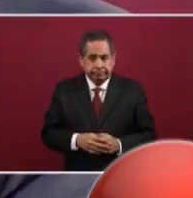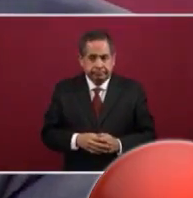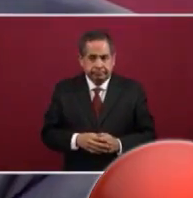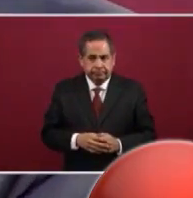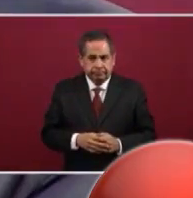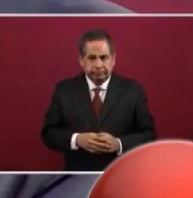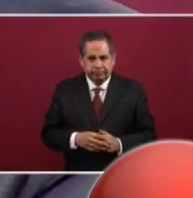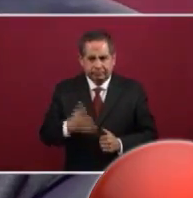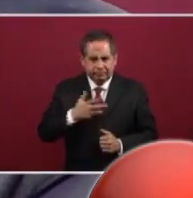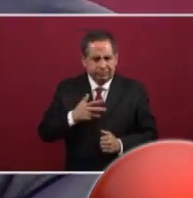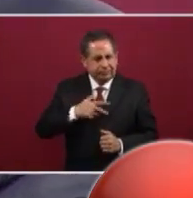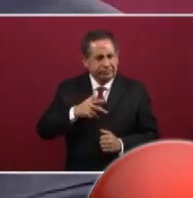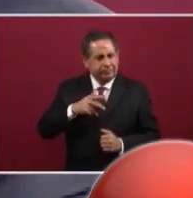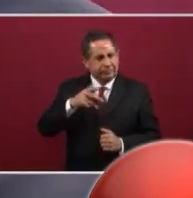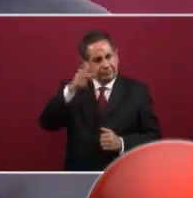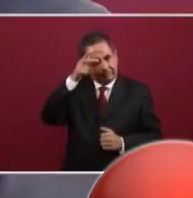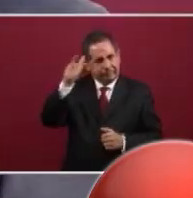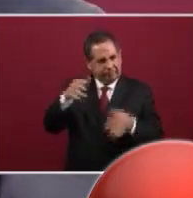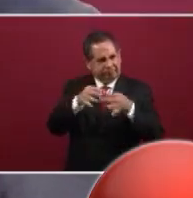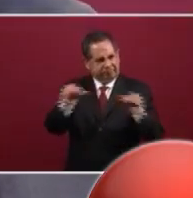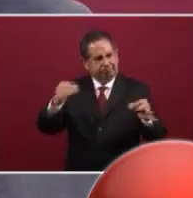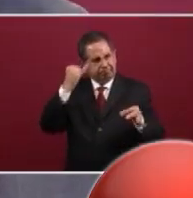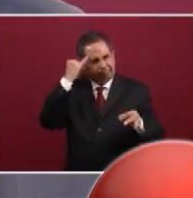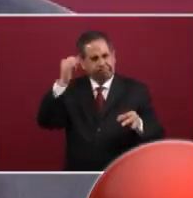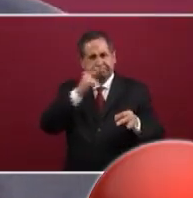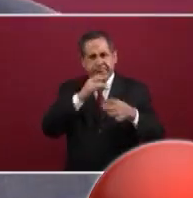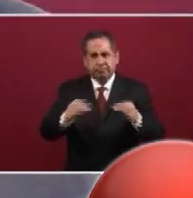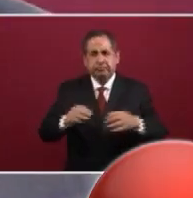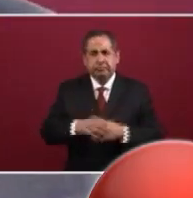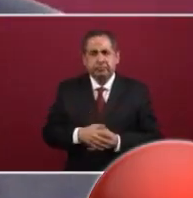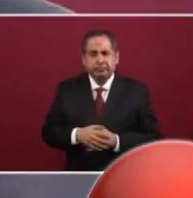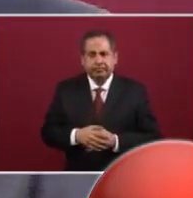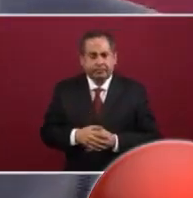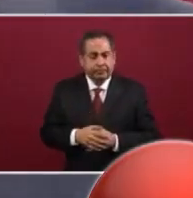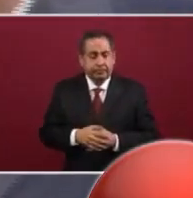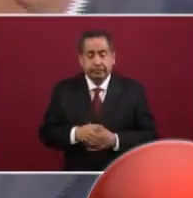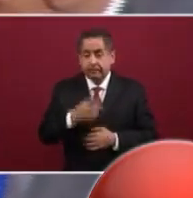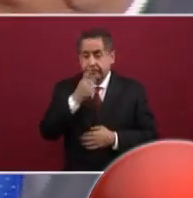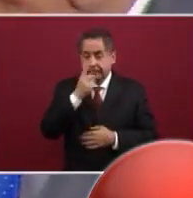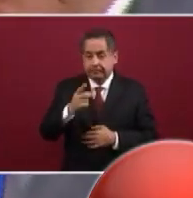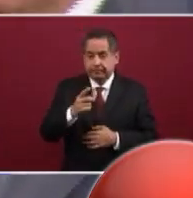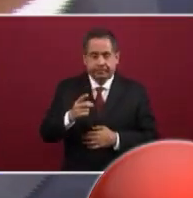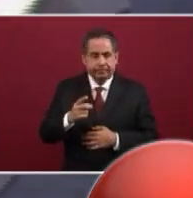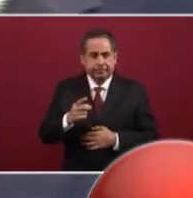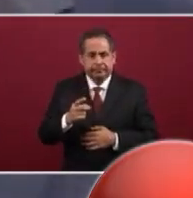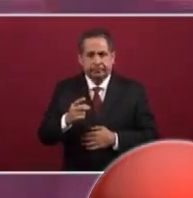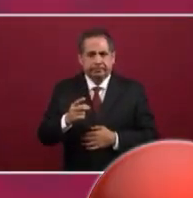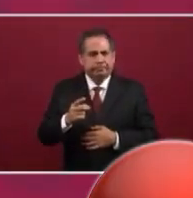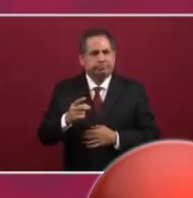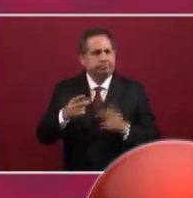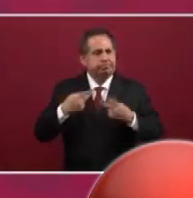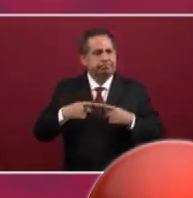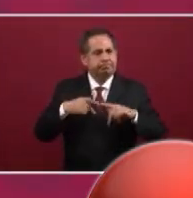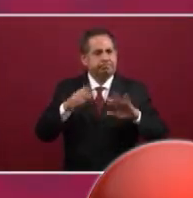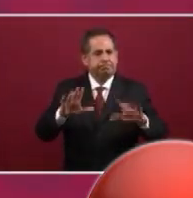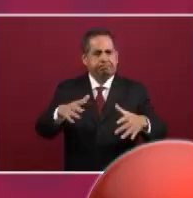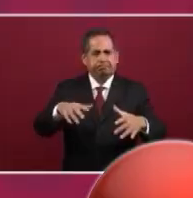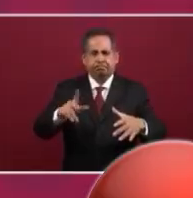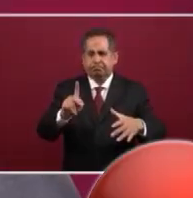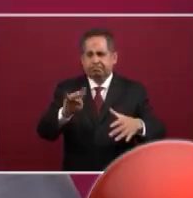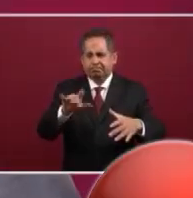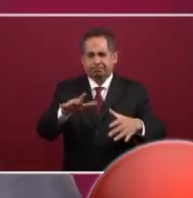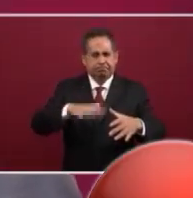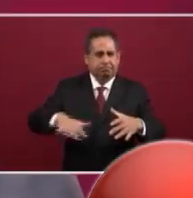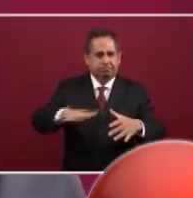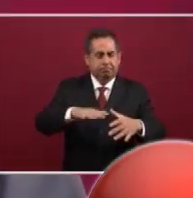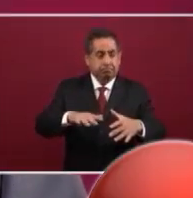Tenía una frase Hidalgo, decía: los pueblos que quieran ser